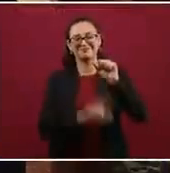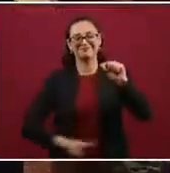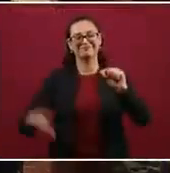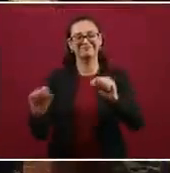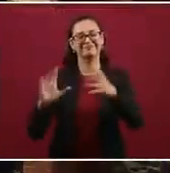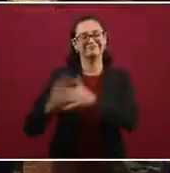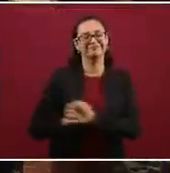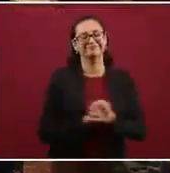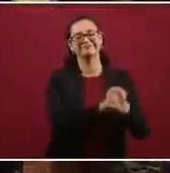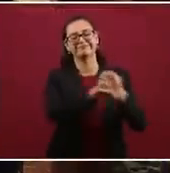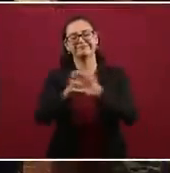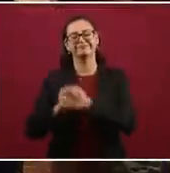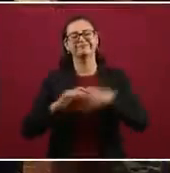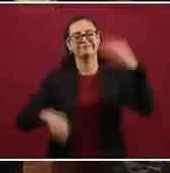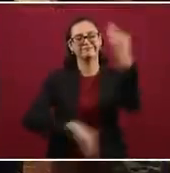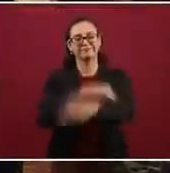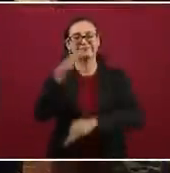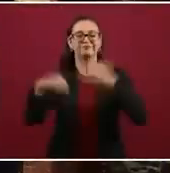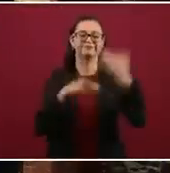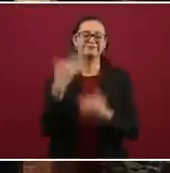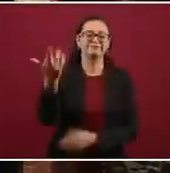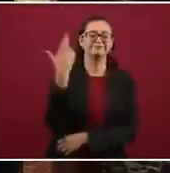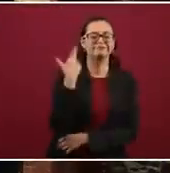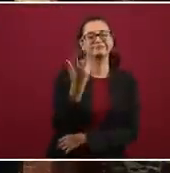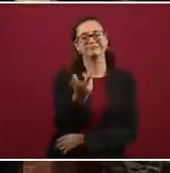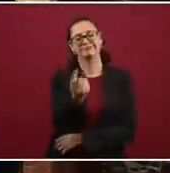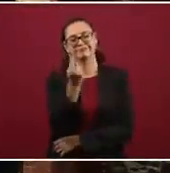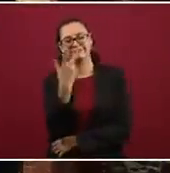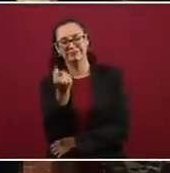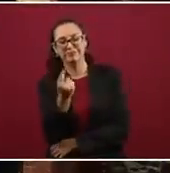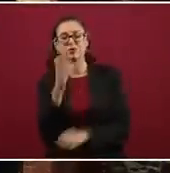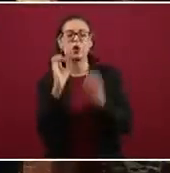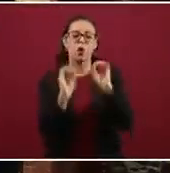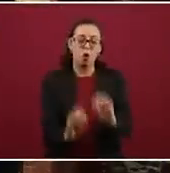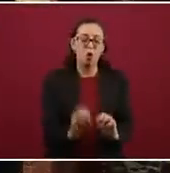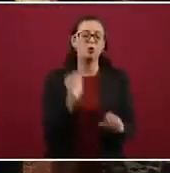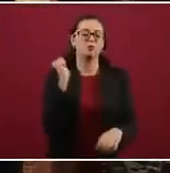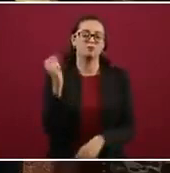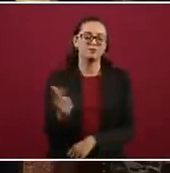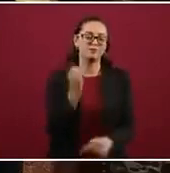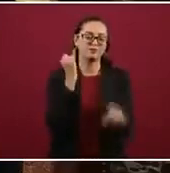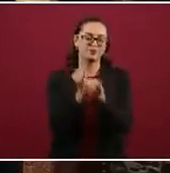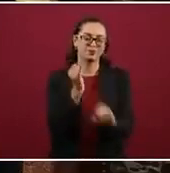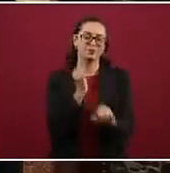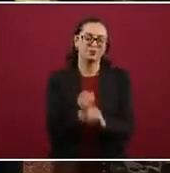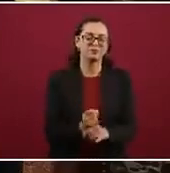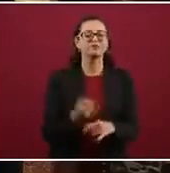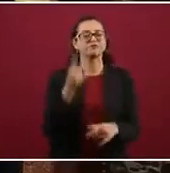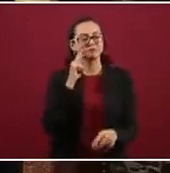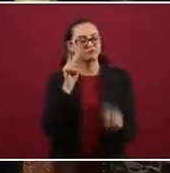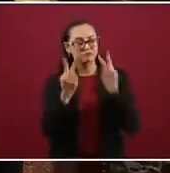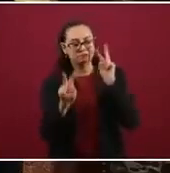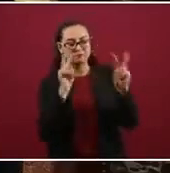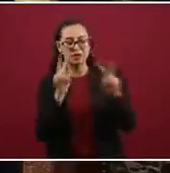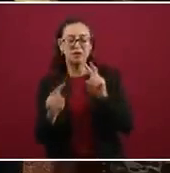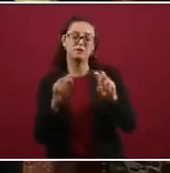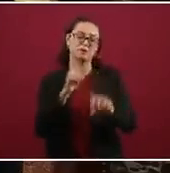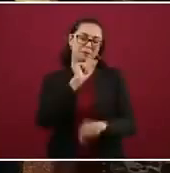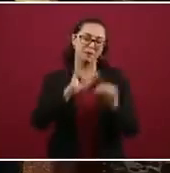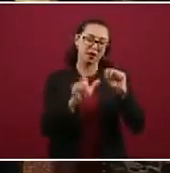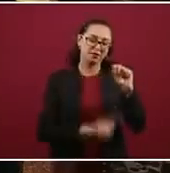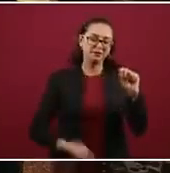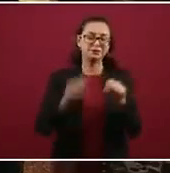esta transmisión a través de radio, televisión o por alguna plataforma digital en México y en todo el